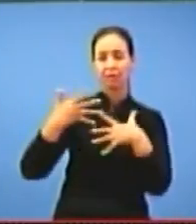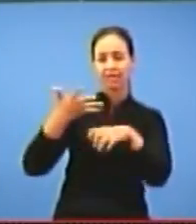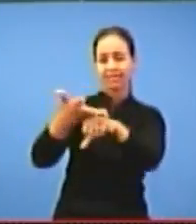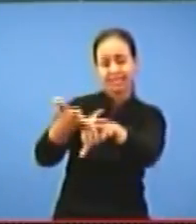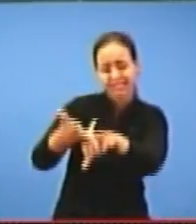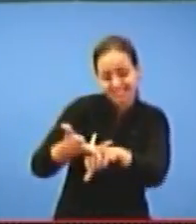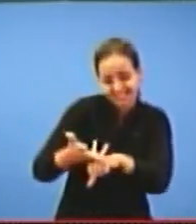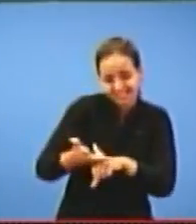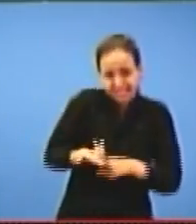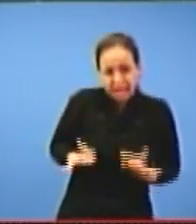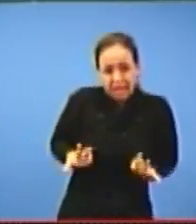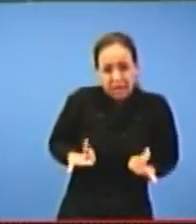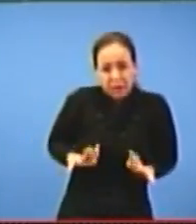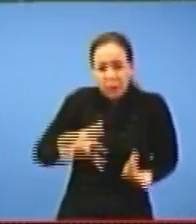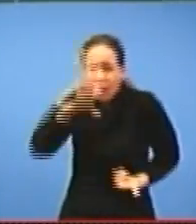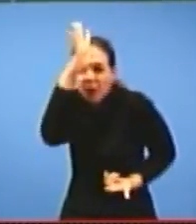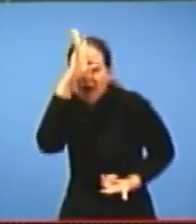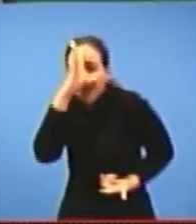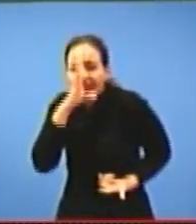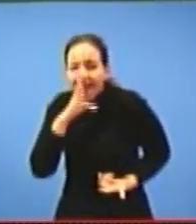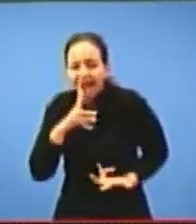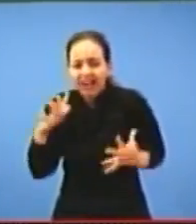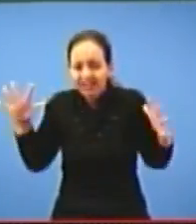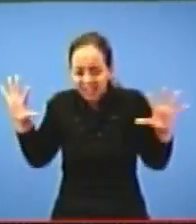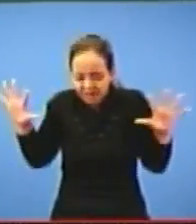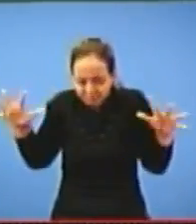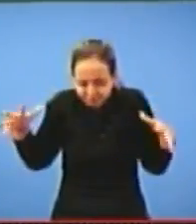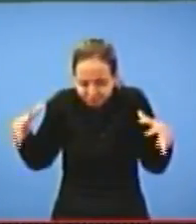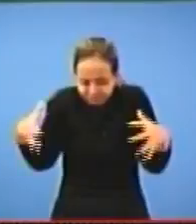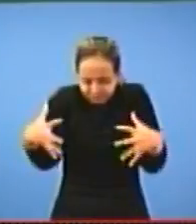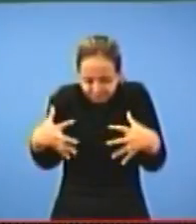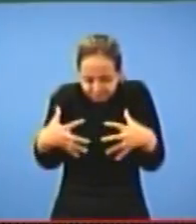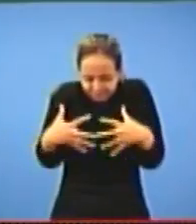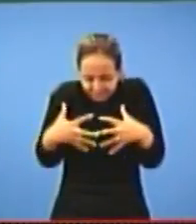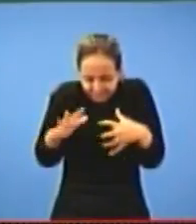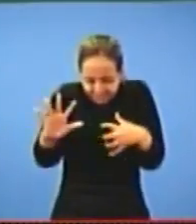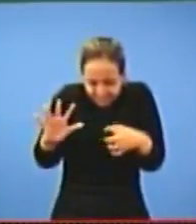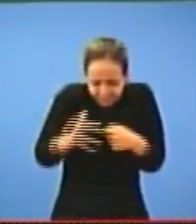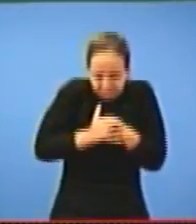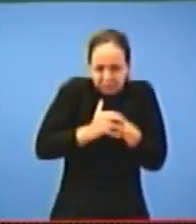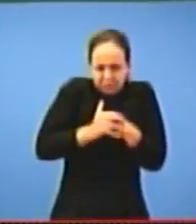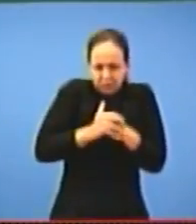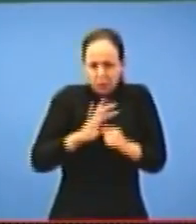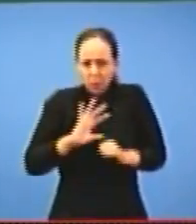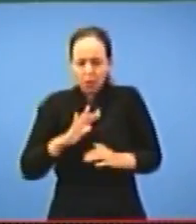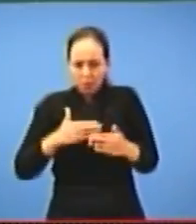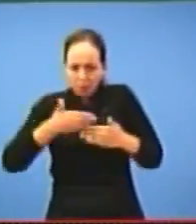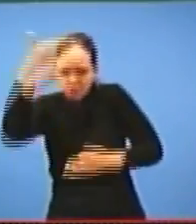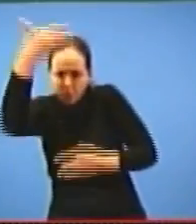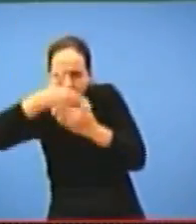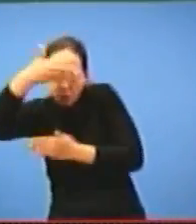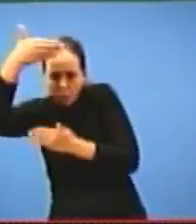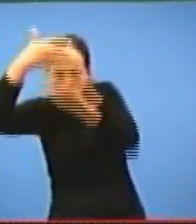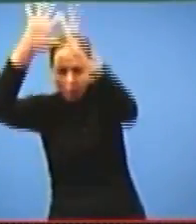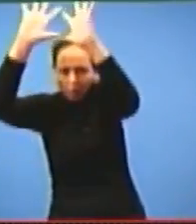quise reunirte debajo de mis alas como la gallina guarda sus polluelos? Mis